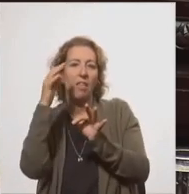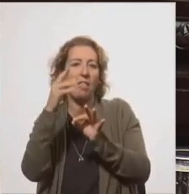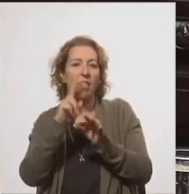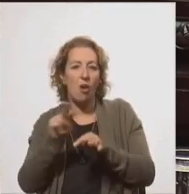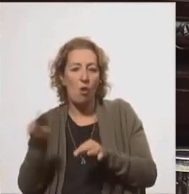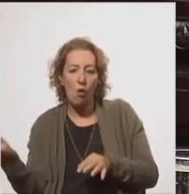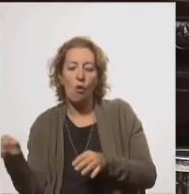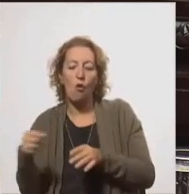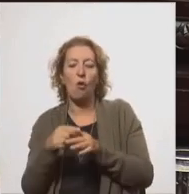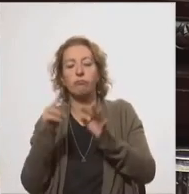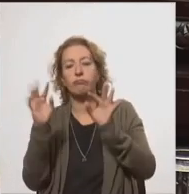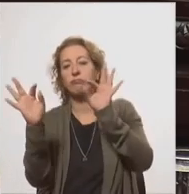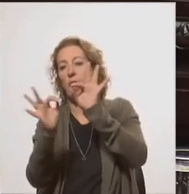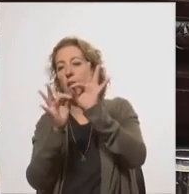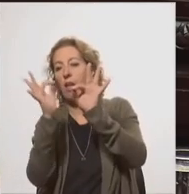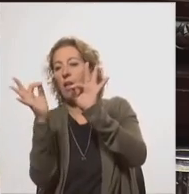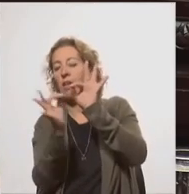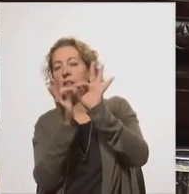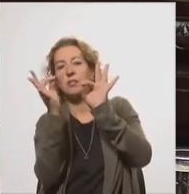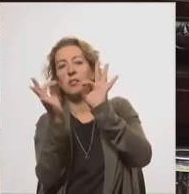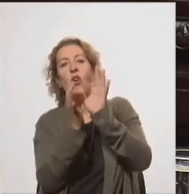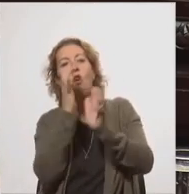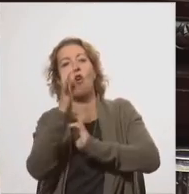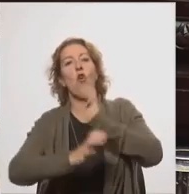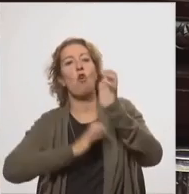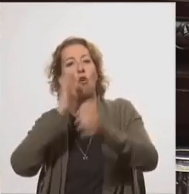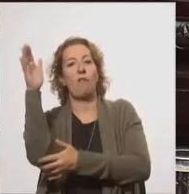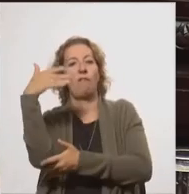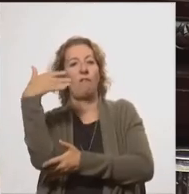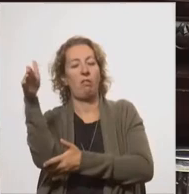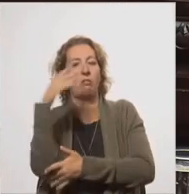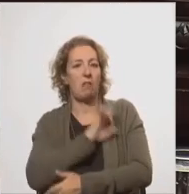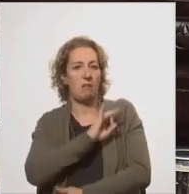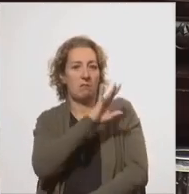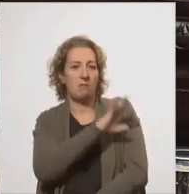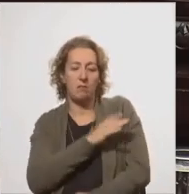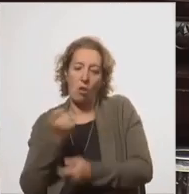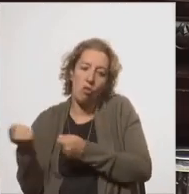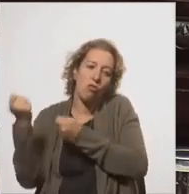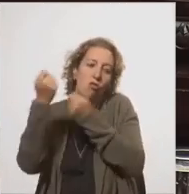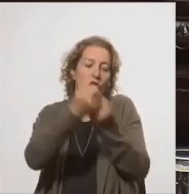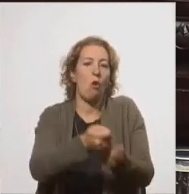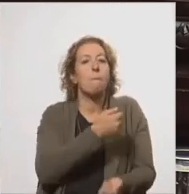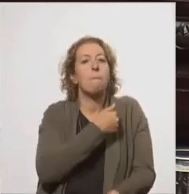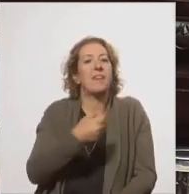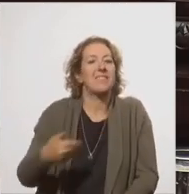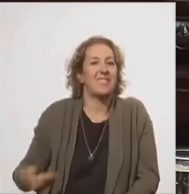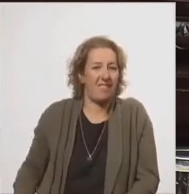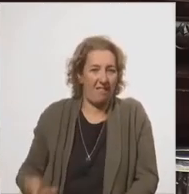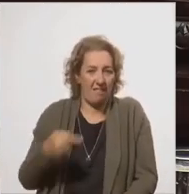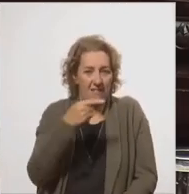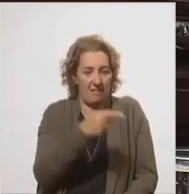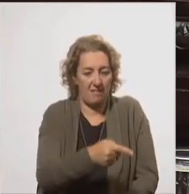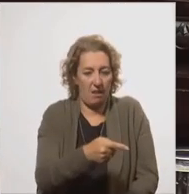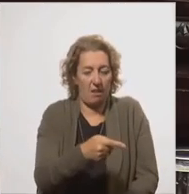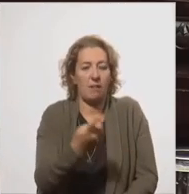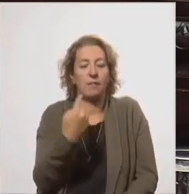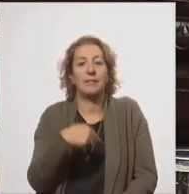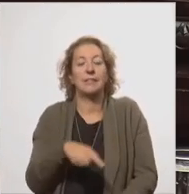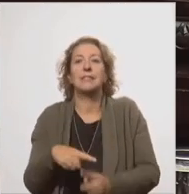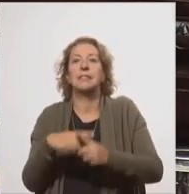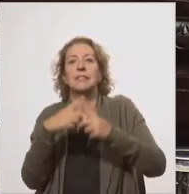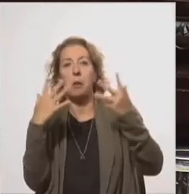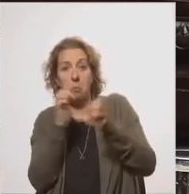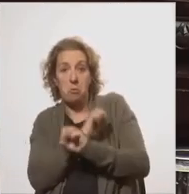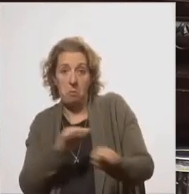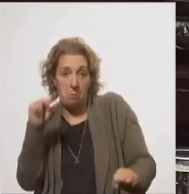colores de la bandera chilena le fueron entregados por la propia presidenta Bachelet y su canciller. La ceremonia puede descargarse